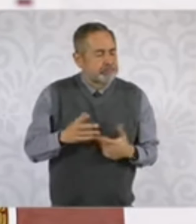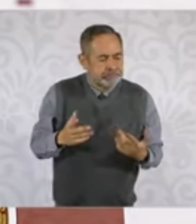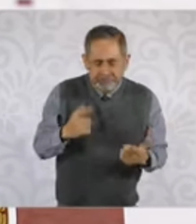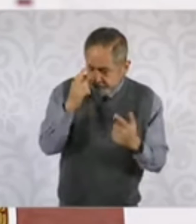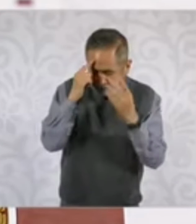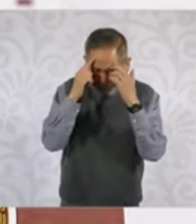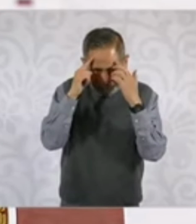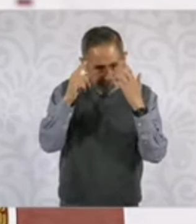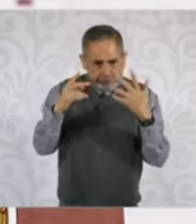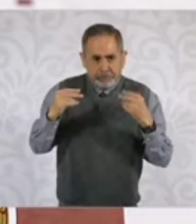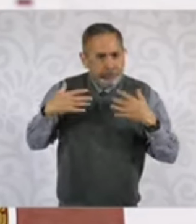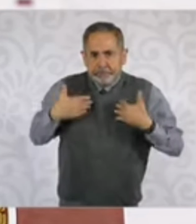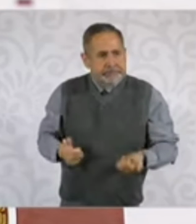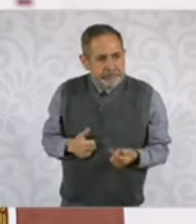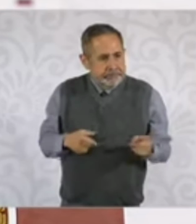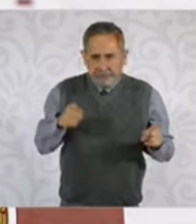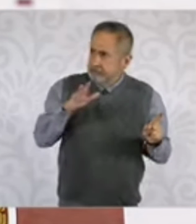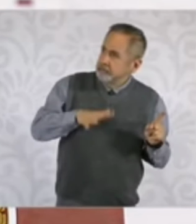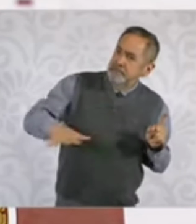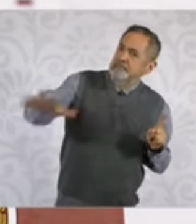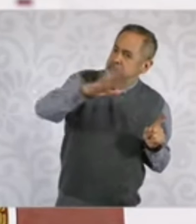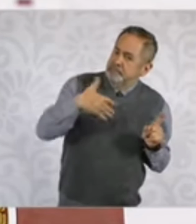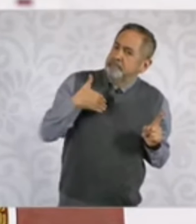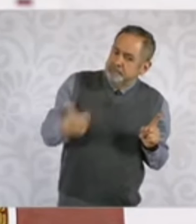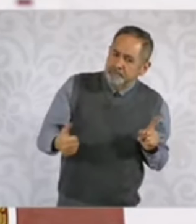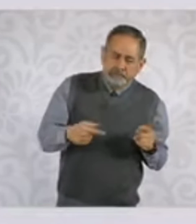podido entender.